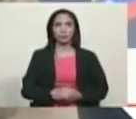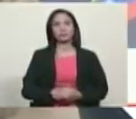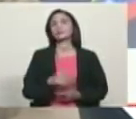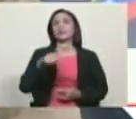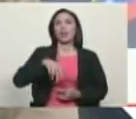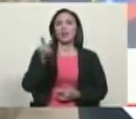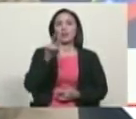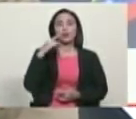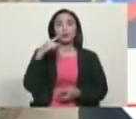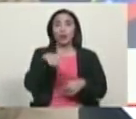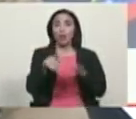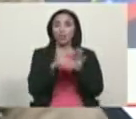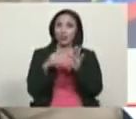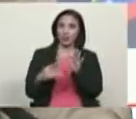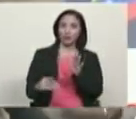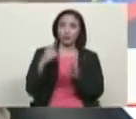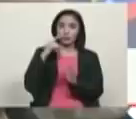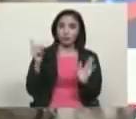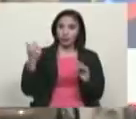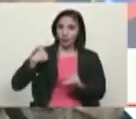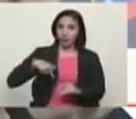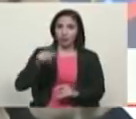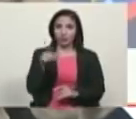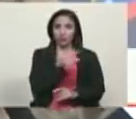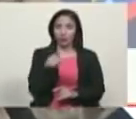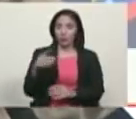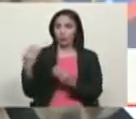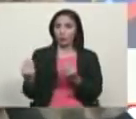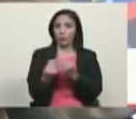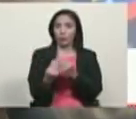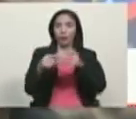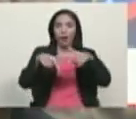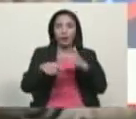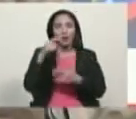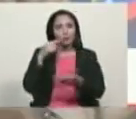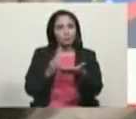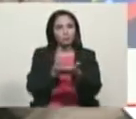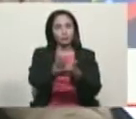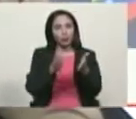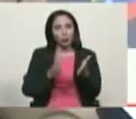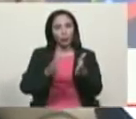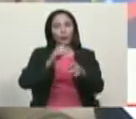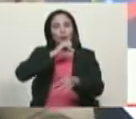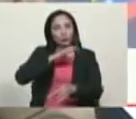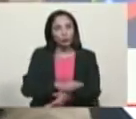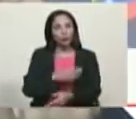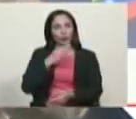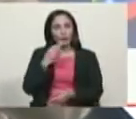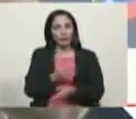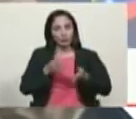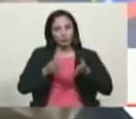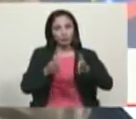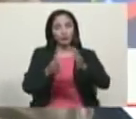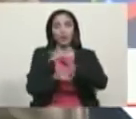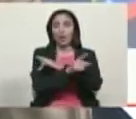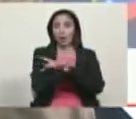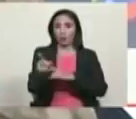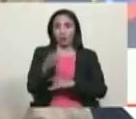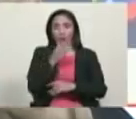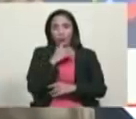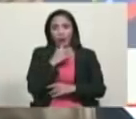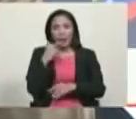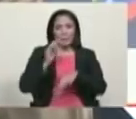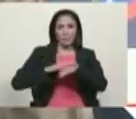Venezuela tiene el derecho y la verdad de su lado. Estamos del lado correcto de la historia. Y usted no tiene